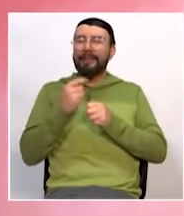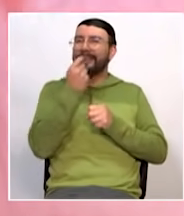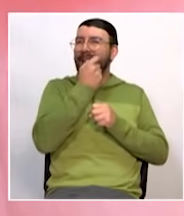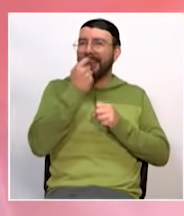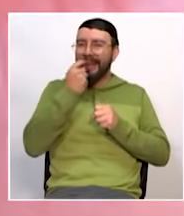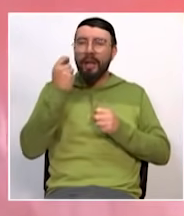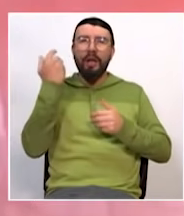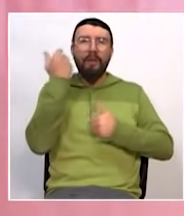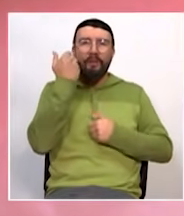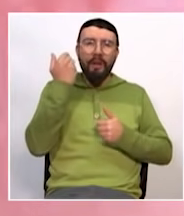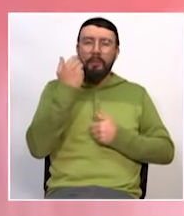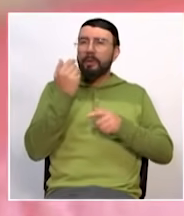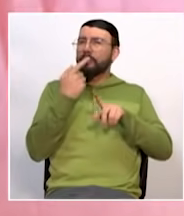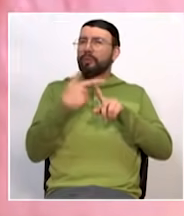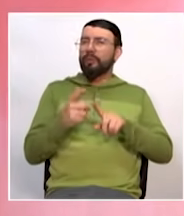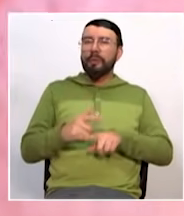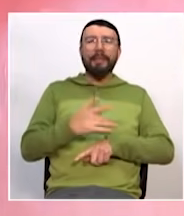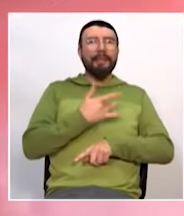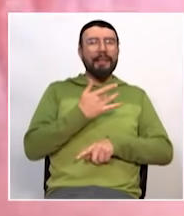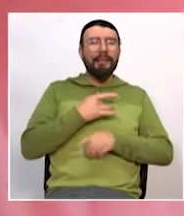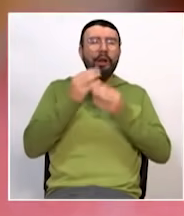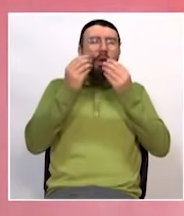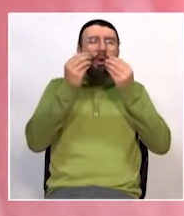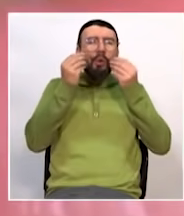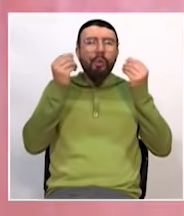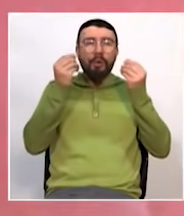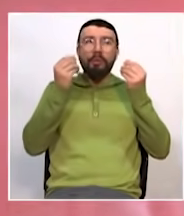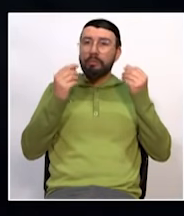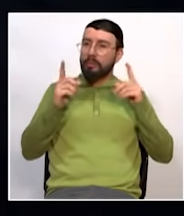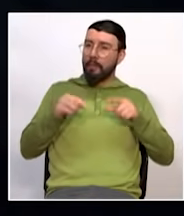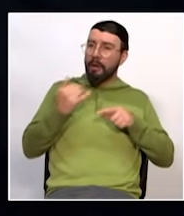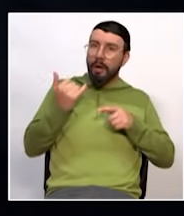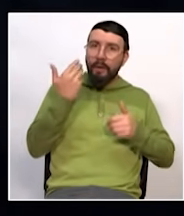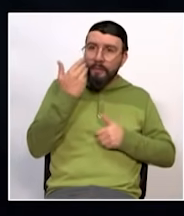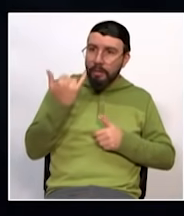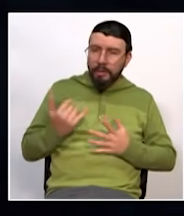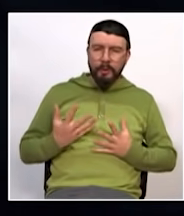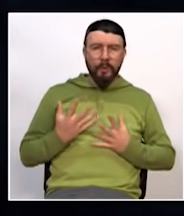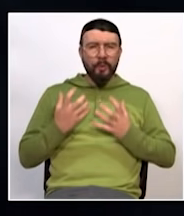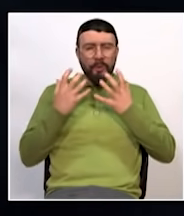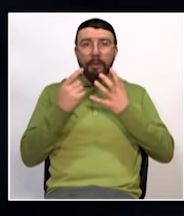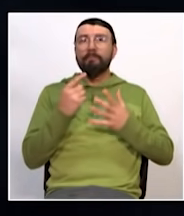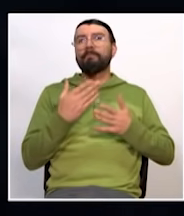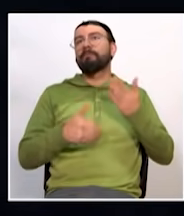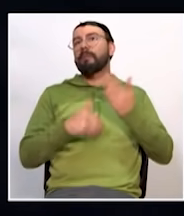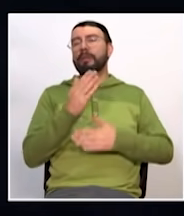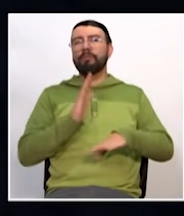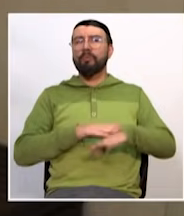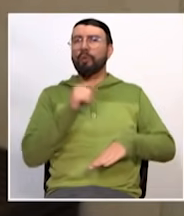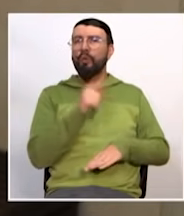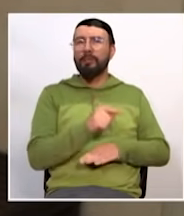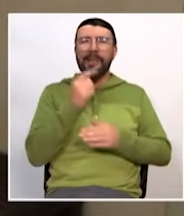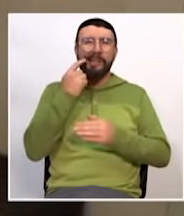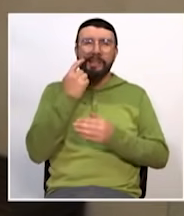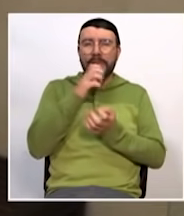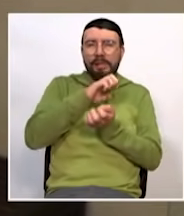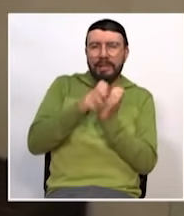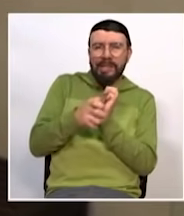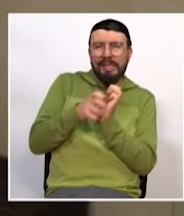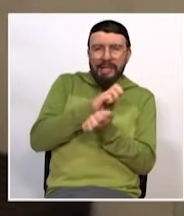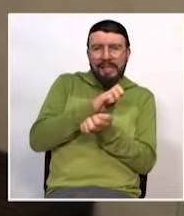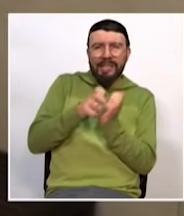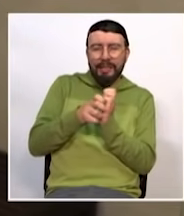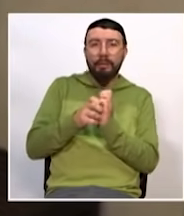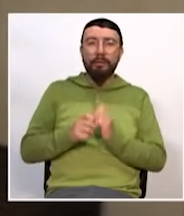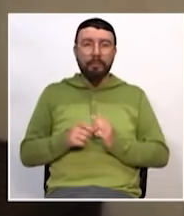y sensibilidad dental además esta patología también es el principal causante del bruxismo el estrés puede